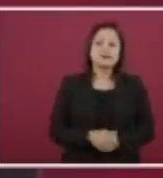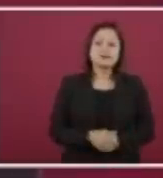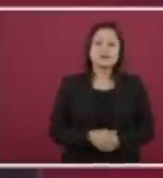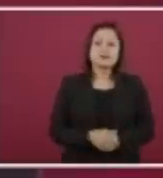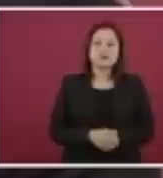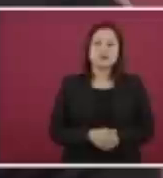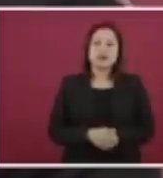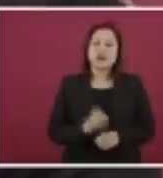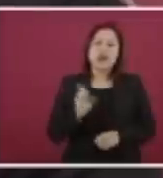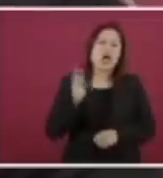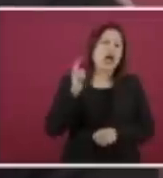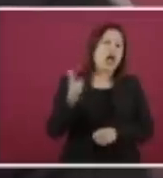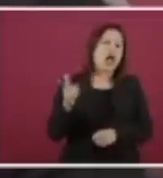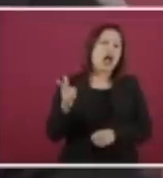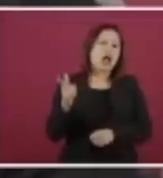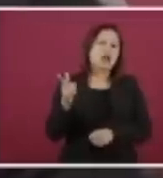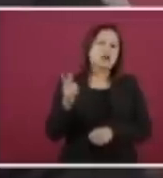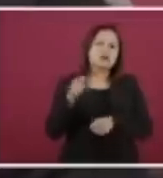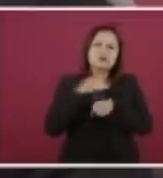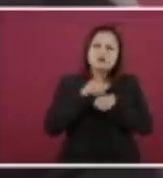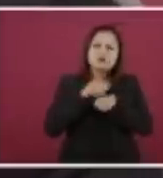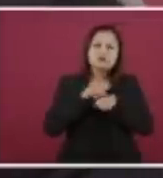calumnia y uno puede